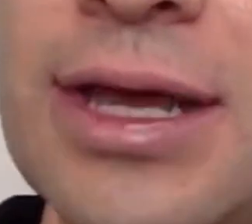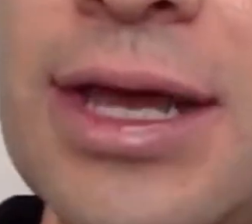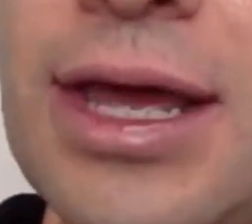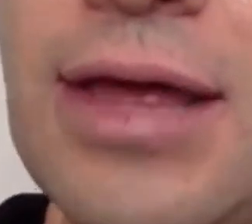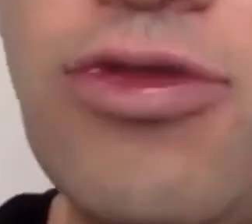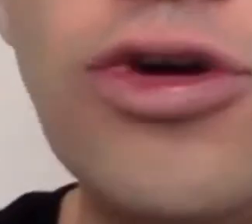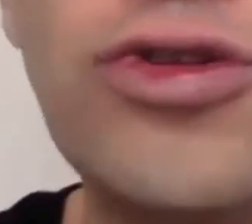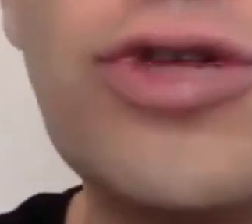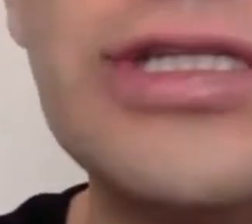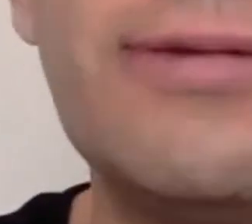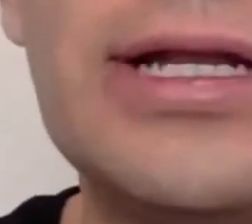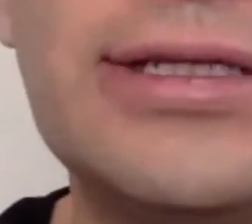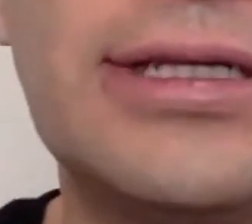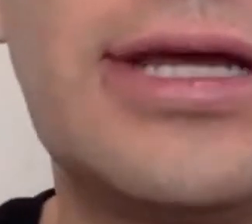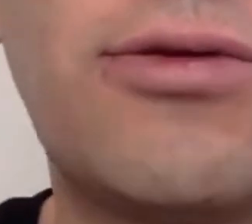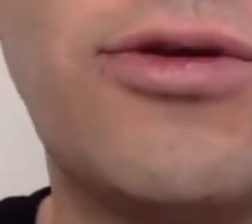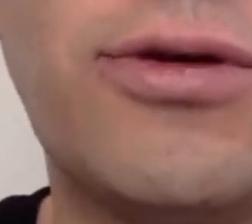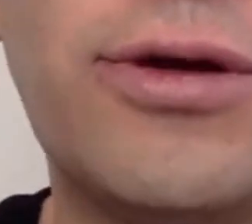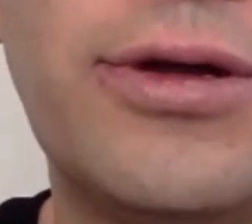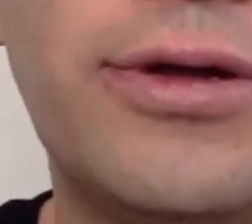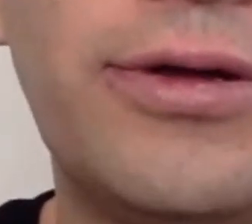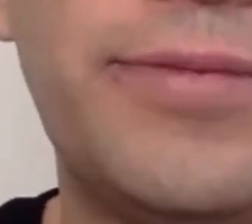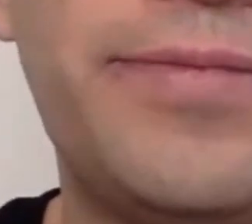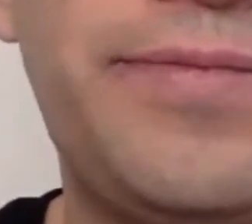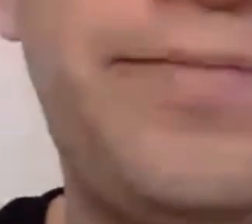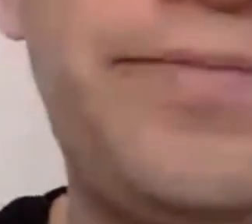rúbricas? ¿Dos o tres niveles de desarrollo?